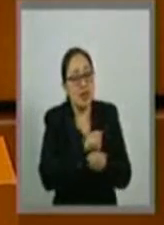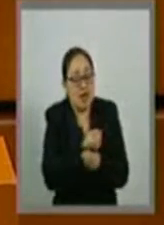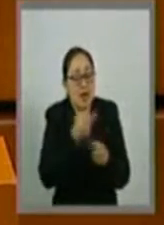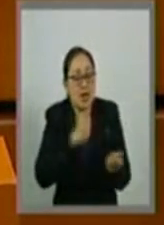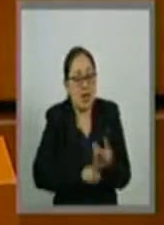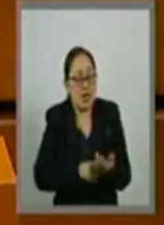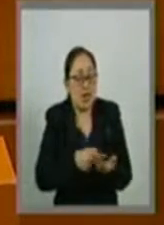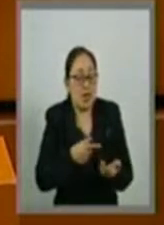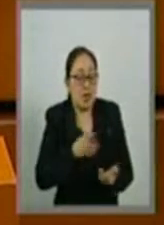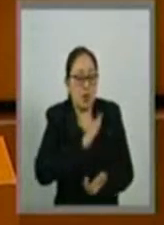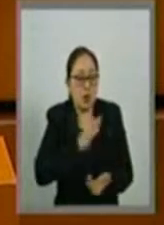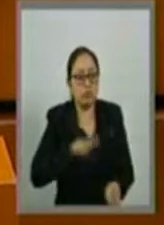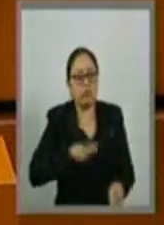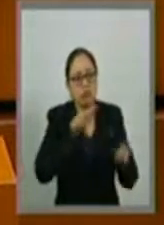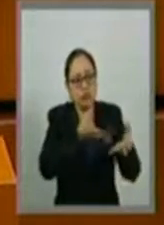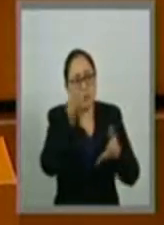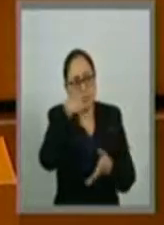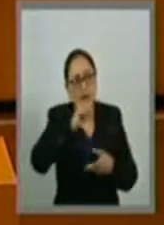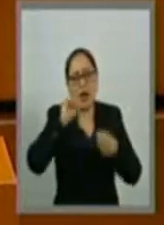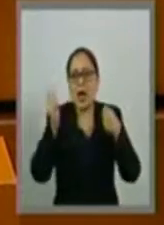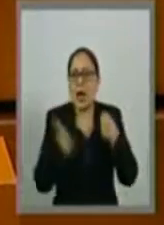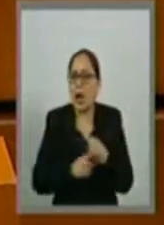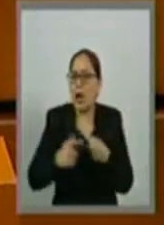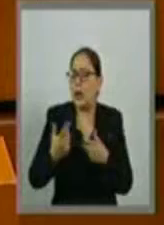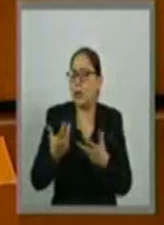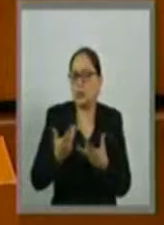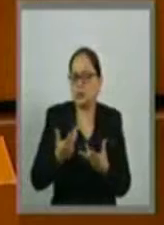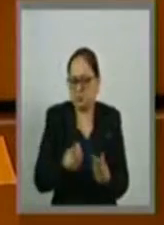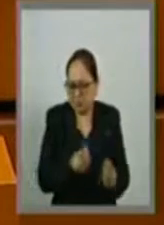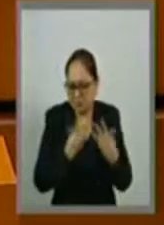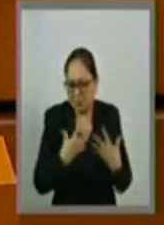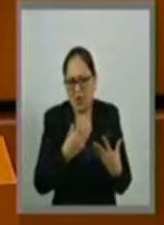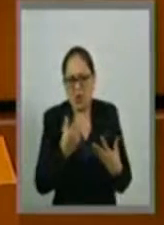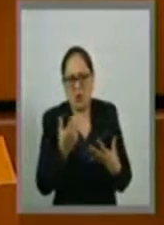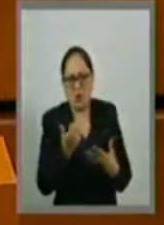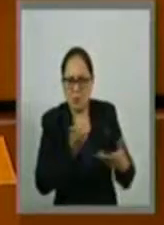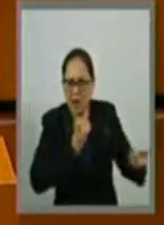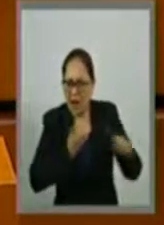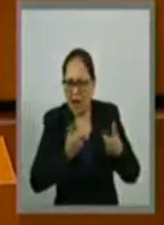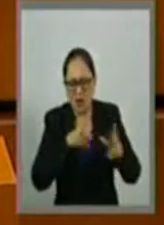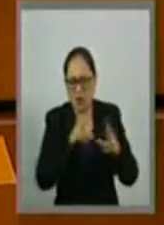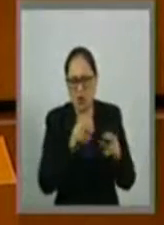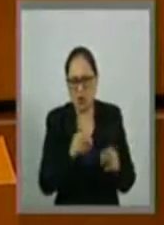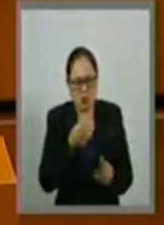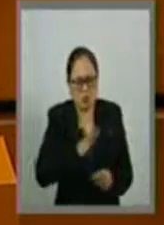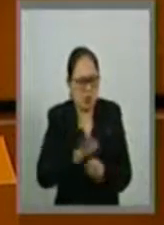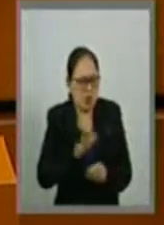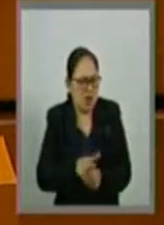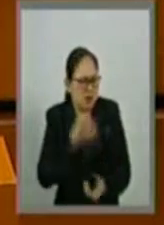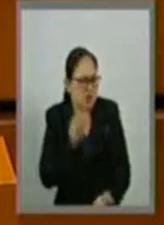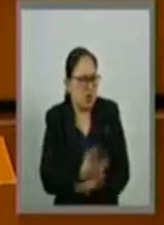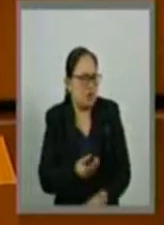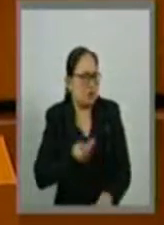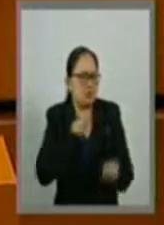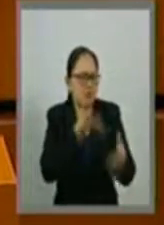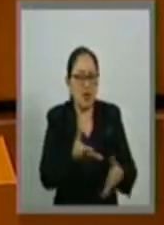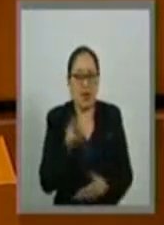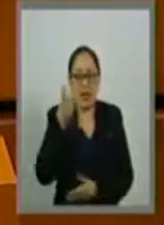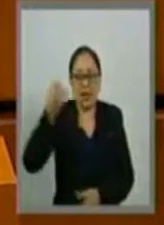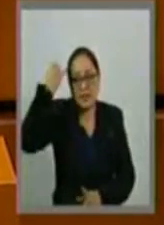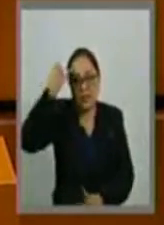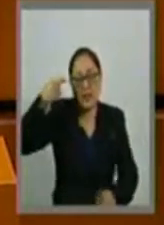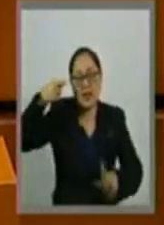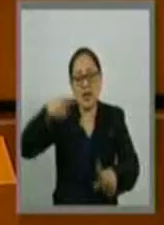sanguíneos para uso terapéutico, sin esperar nada a cambio, y es el tipo de donación que actualmente es promovido por